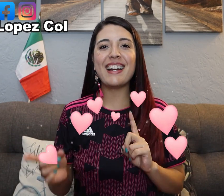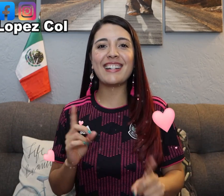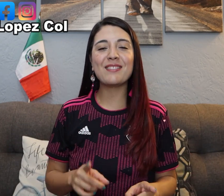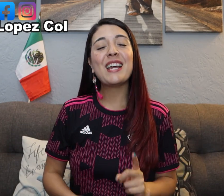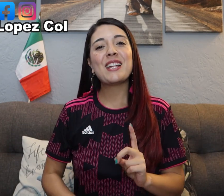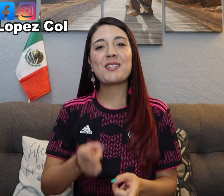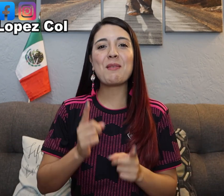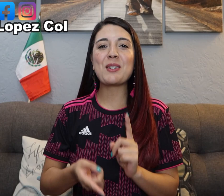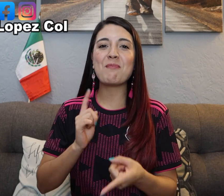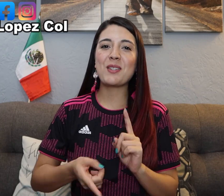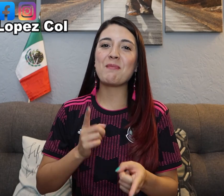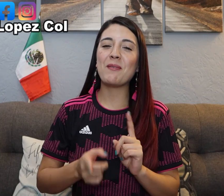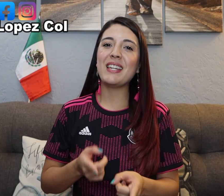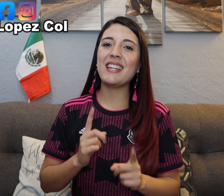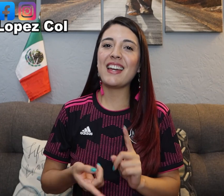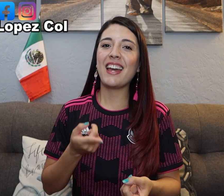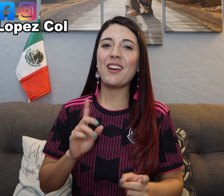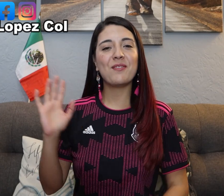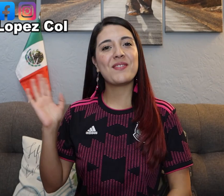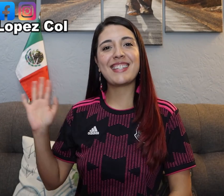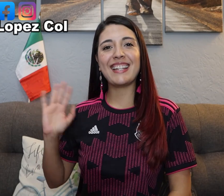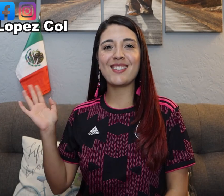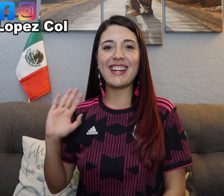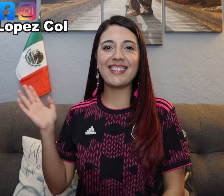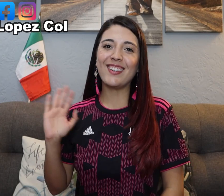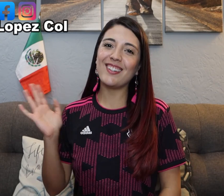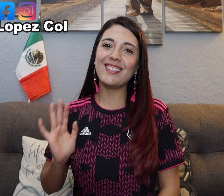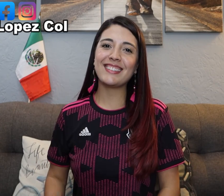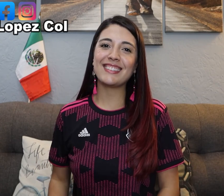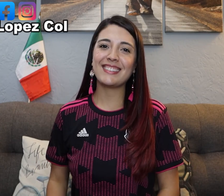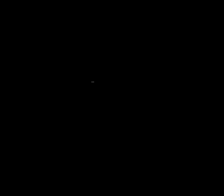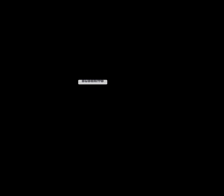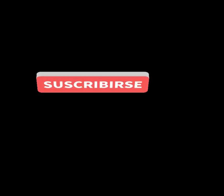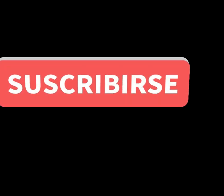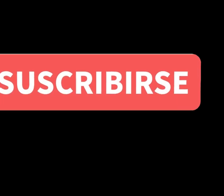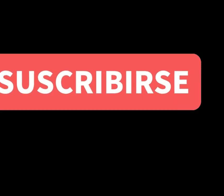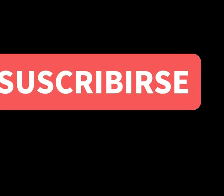colombiana. Nos vemos en un próximo video. Chaito, chaito.